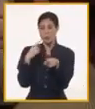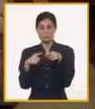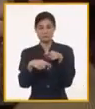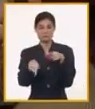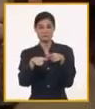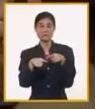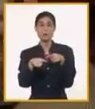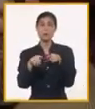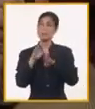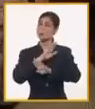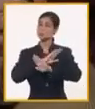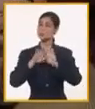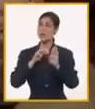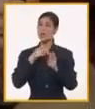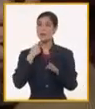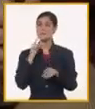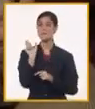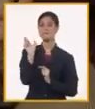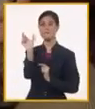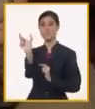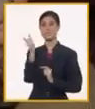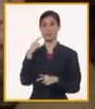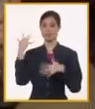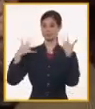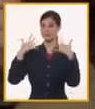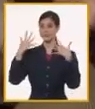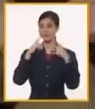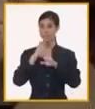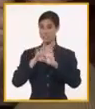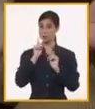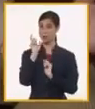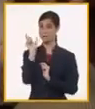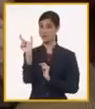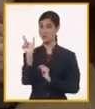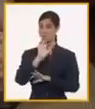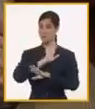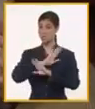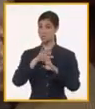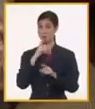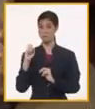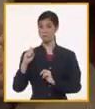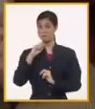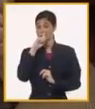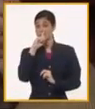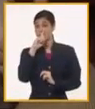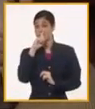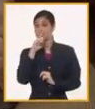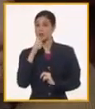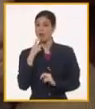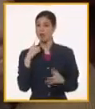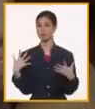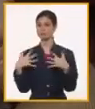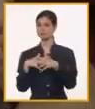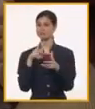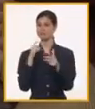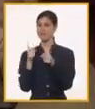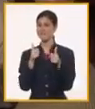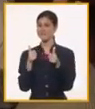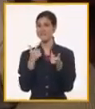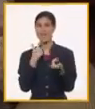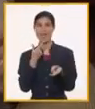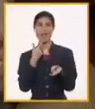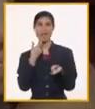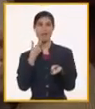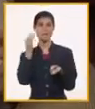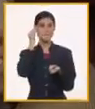pasa la fecha, la celebración, ¿no?, de la actividad esa. Hay mucha hermandad, hay mucho conocimiento